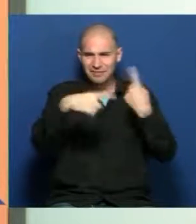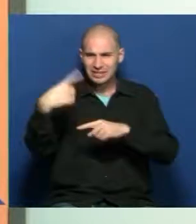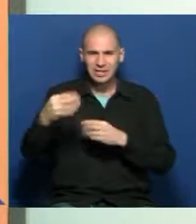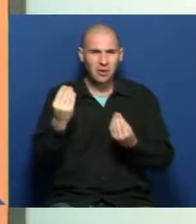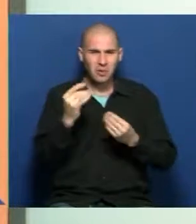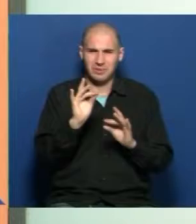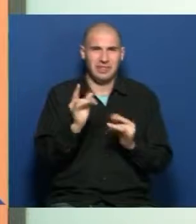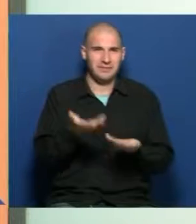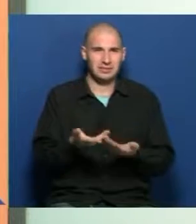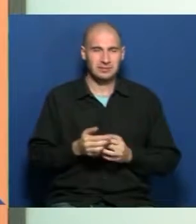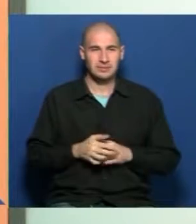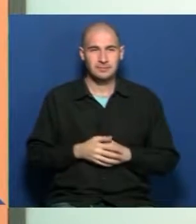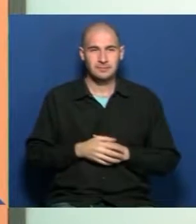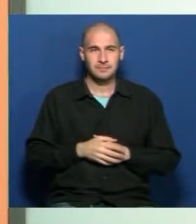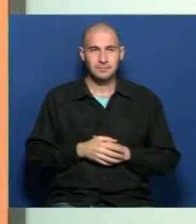y otro.